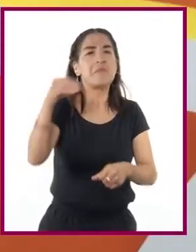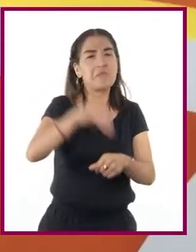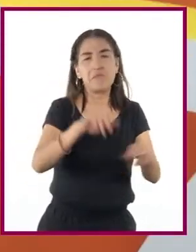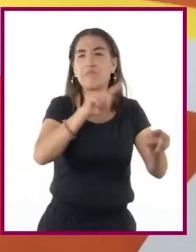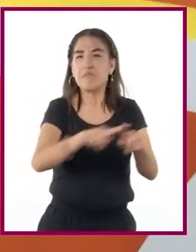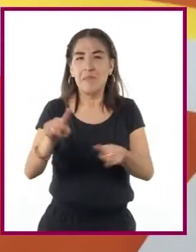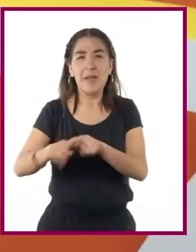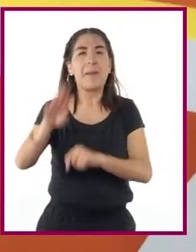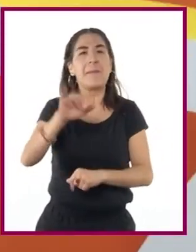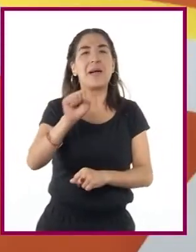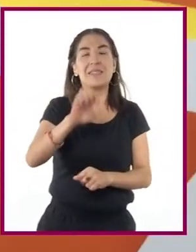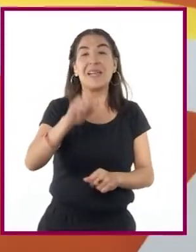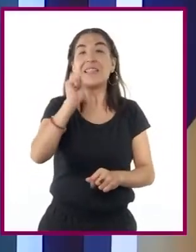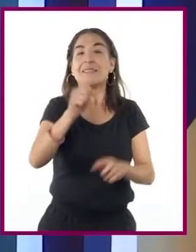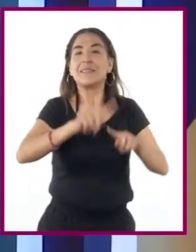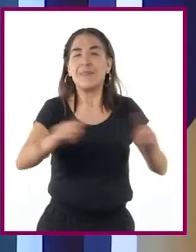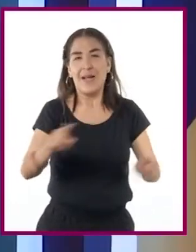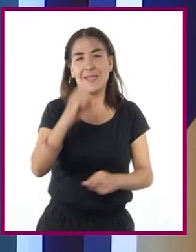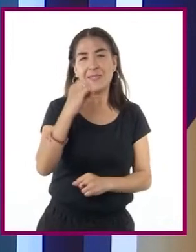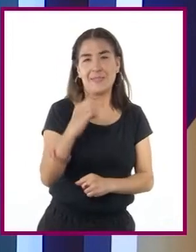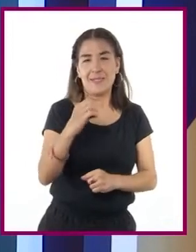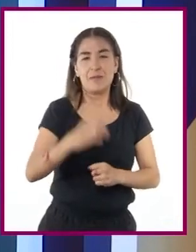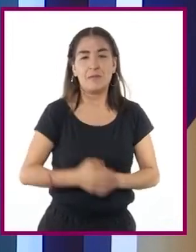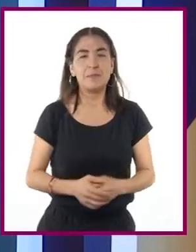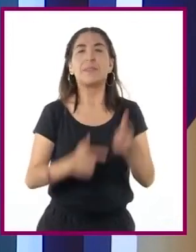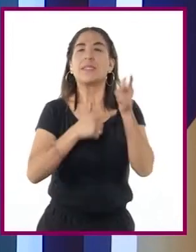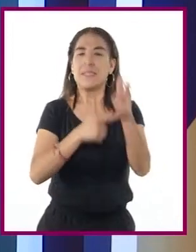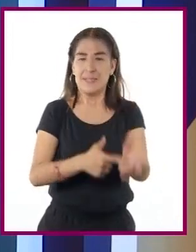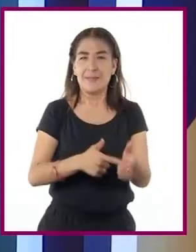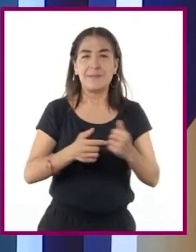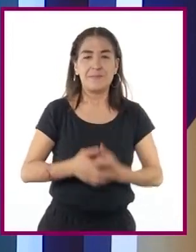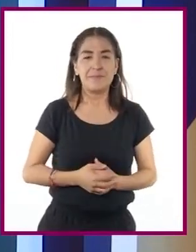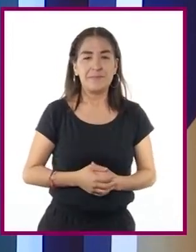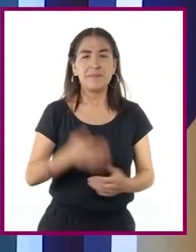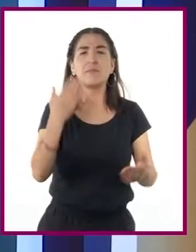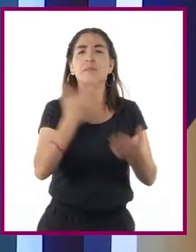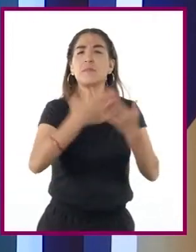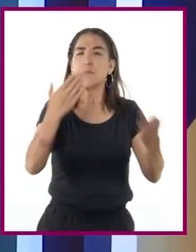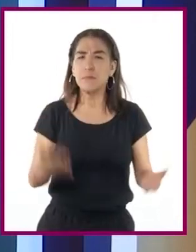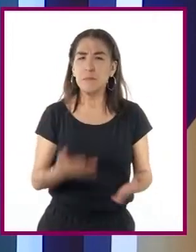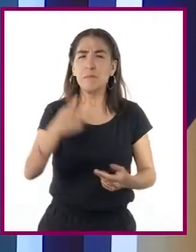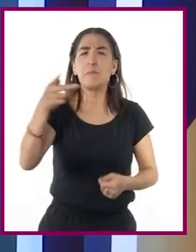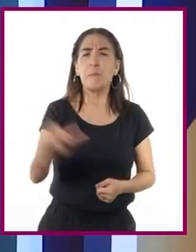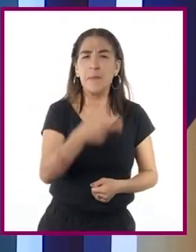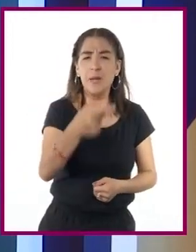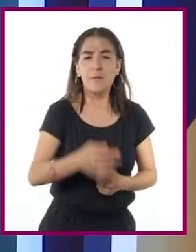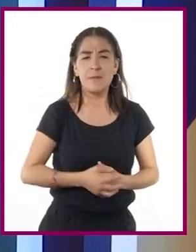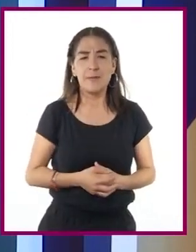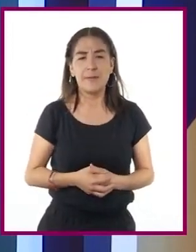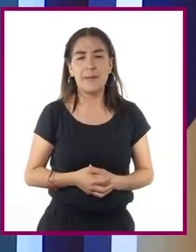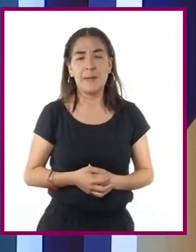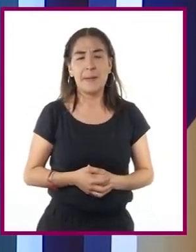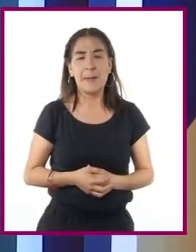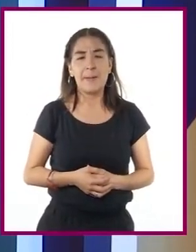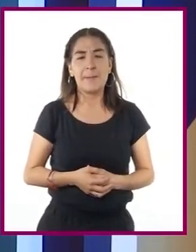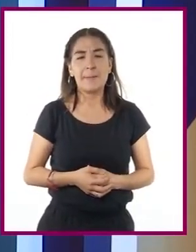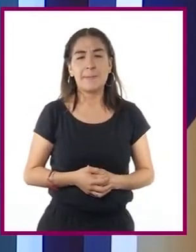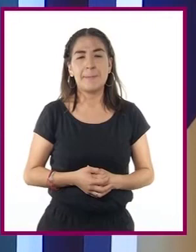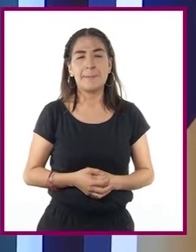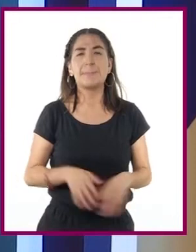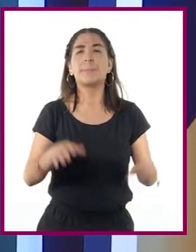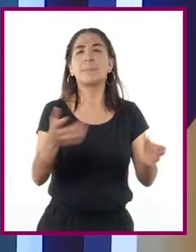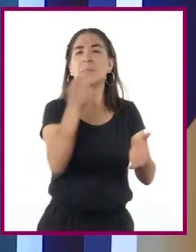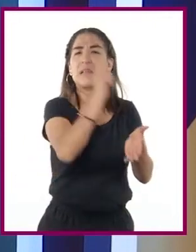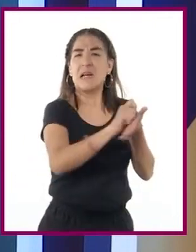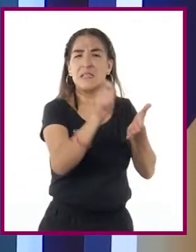base diferente de 0. Sigamos. Ahora nos preguntamos, ¿cómo pueden escribir también una